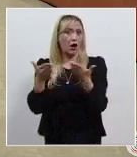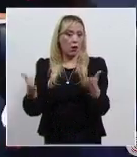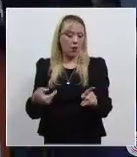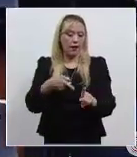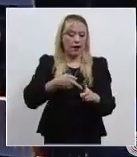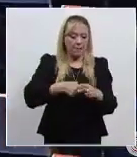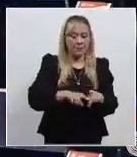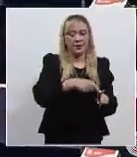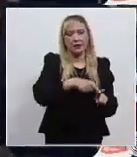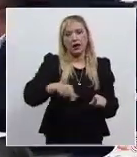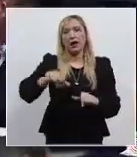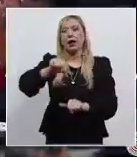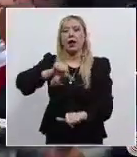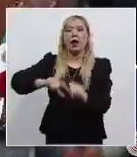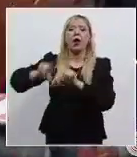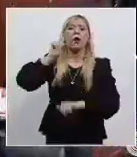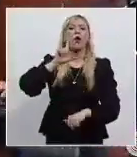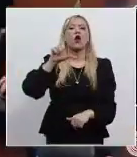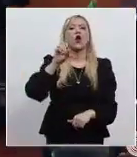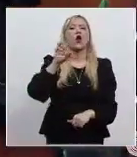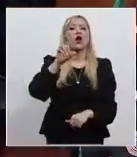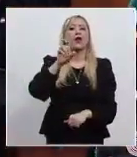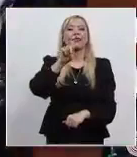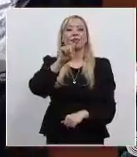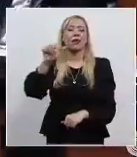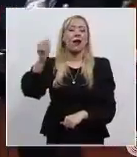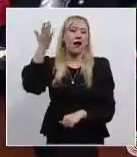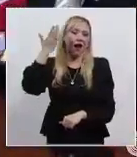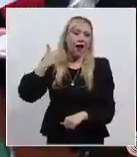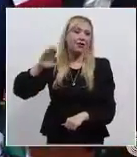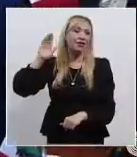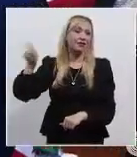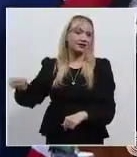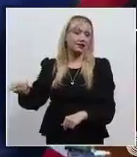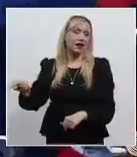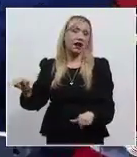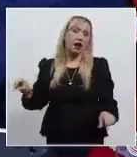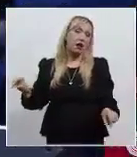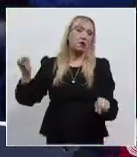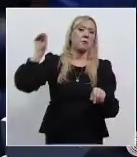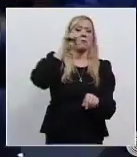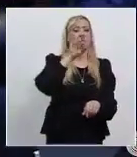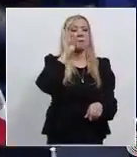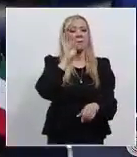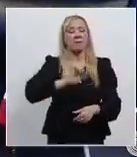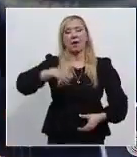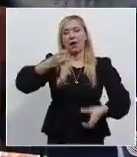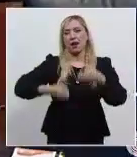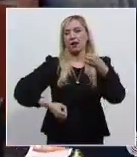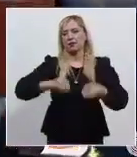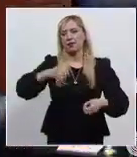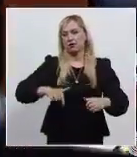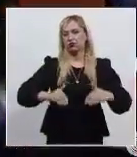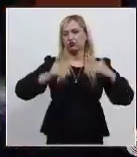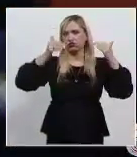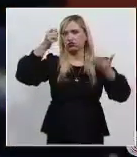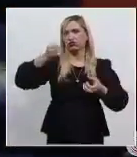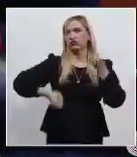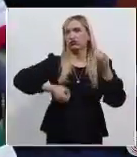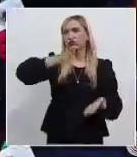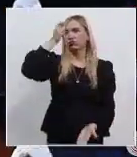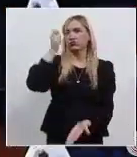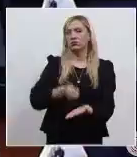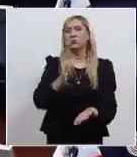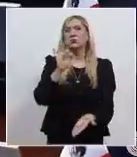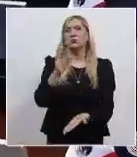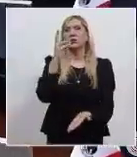el cargo a Loretta Ortiz Alf, quien fue designada ministra de la Suprema Corte el 23 de noviembre de 2022 y asumió el cargo